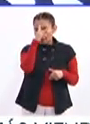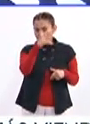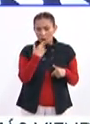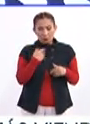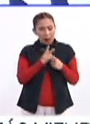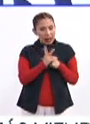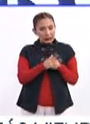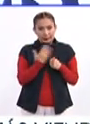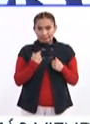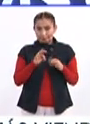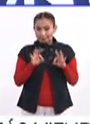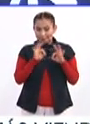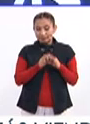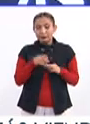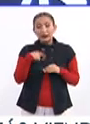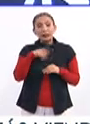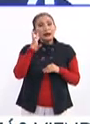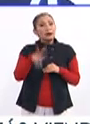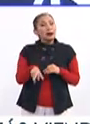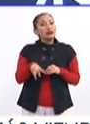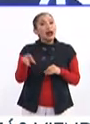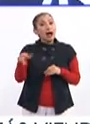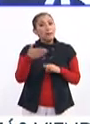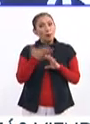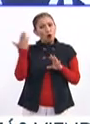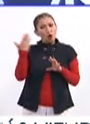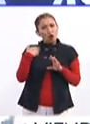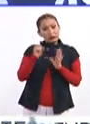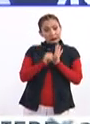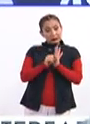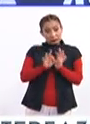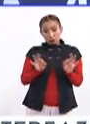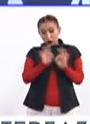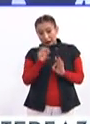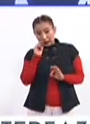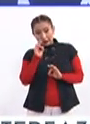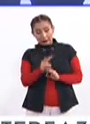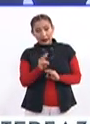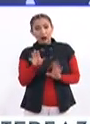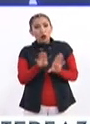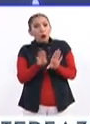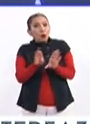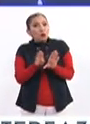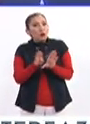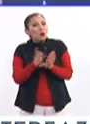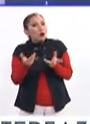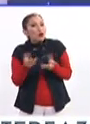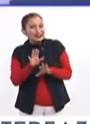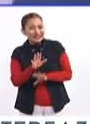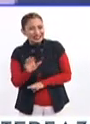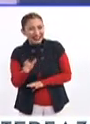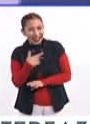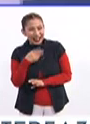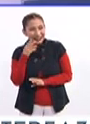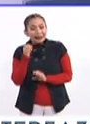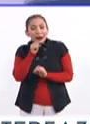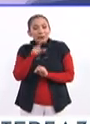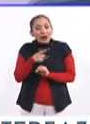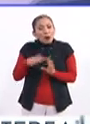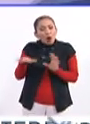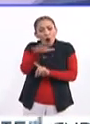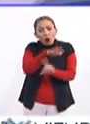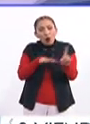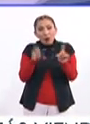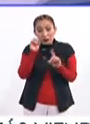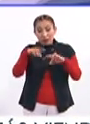un país protagonista, y realmente es muy simbólico ver cómo a partir, y además haberlo hecho en este